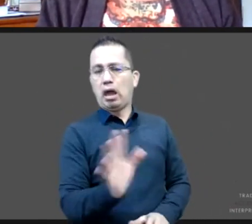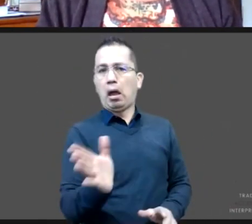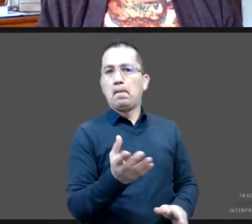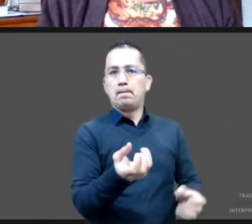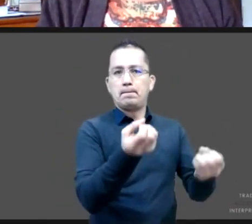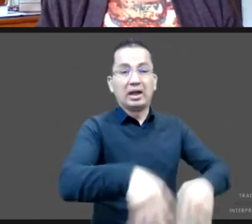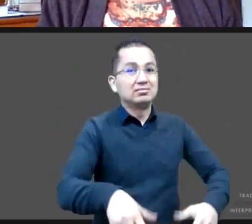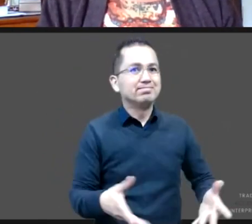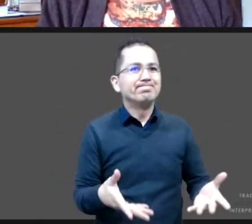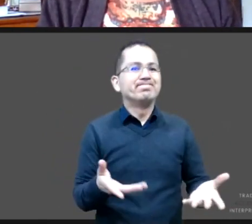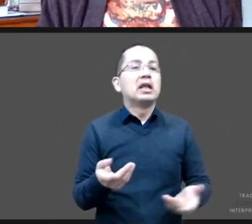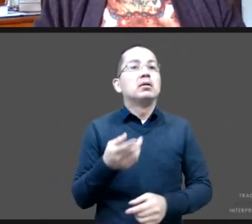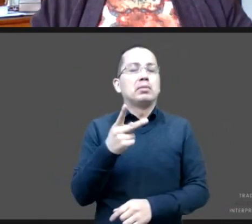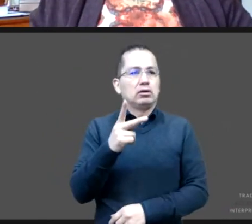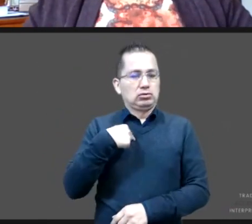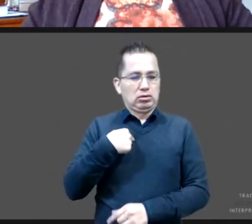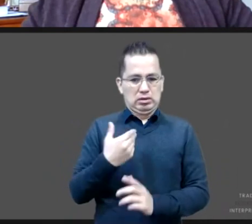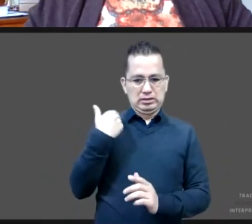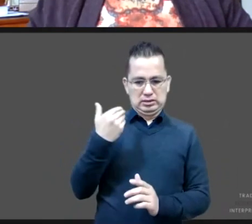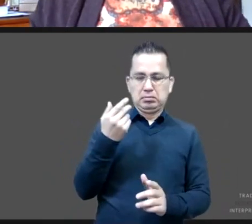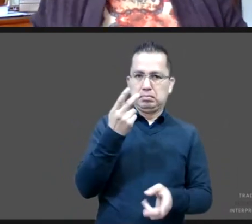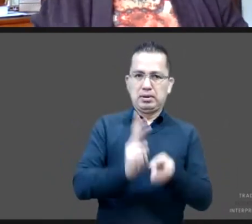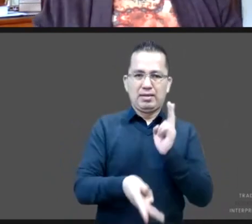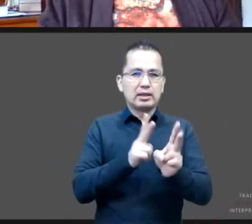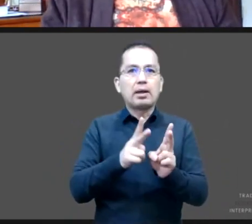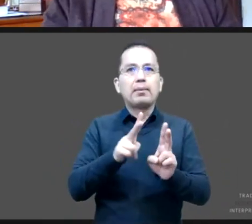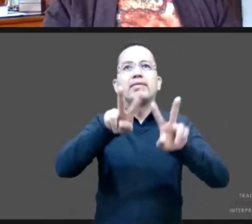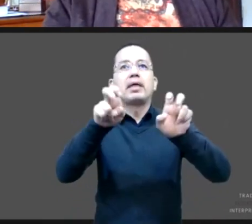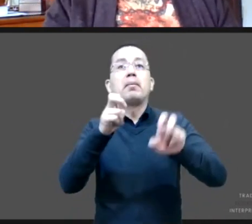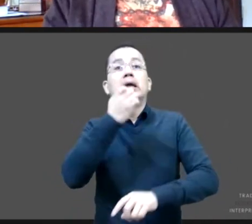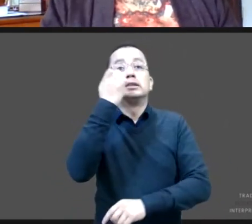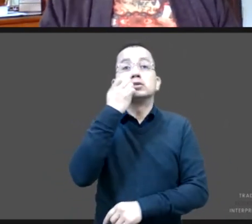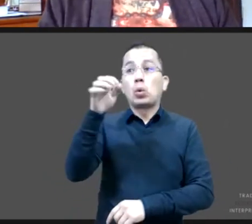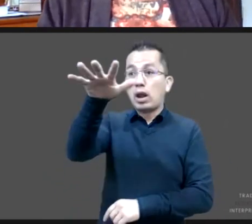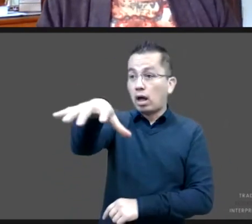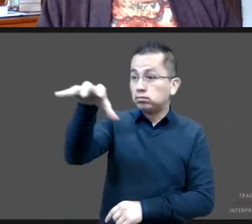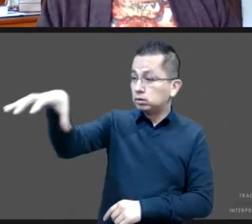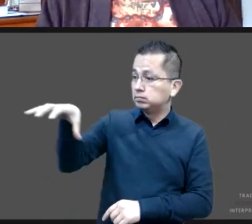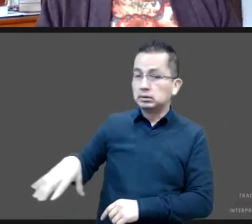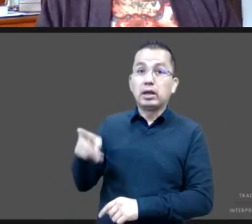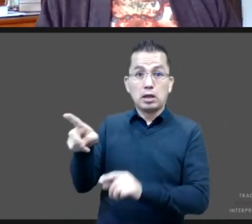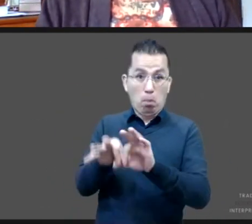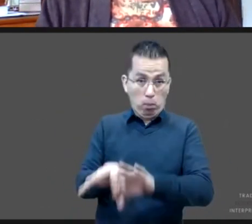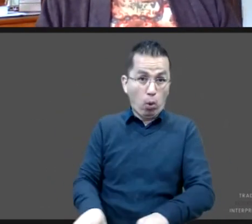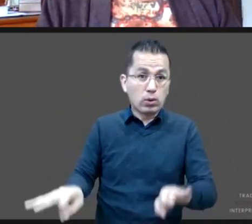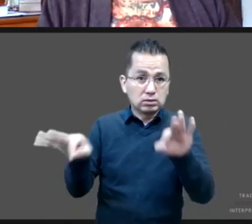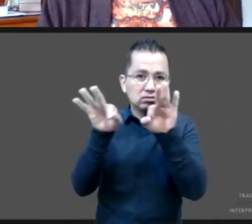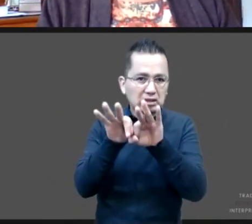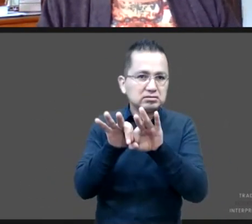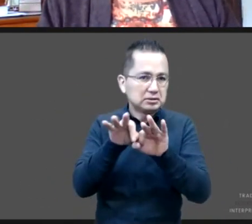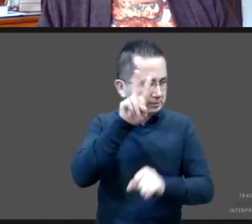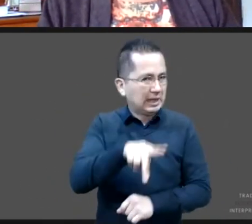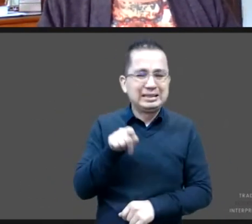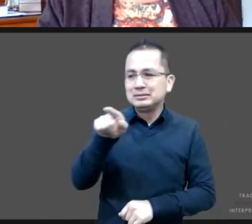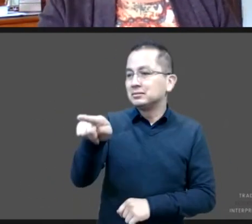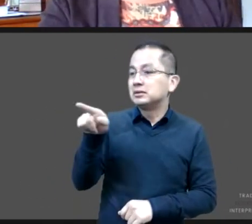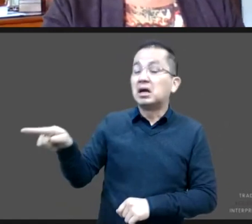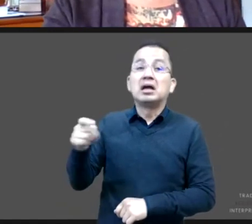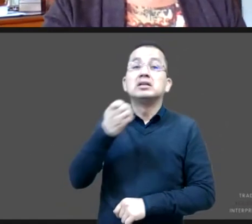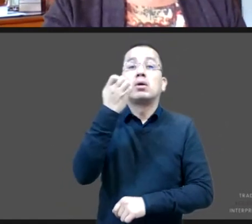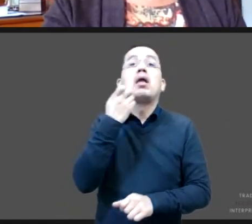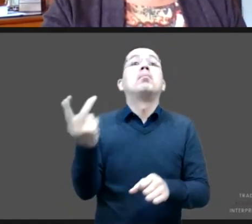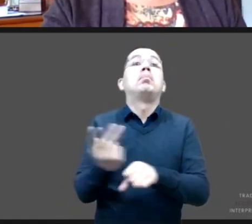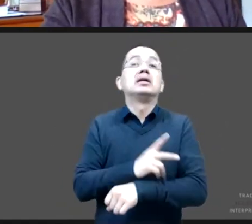la escuela es justamente por lo que tú nos has planteado muchas escuelas son generadores y fábricas de desertores